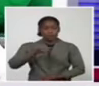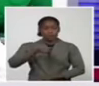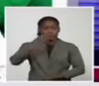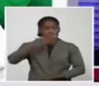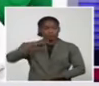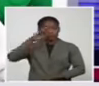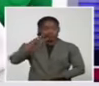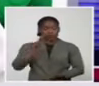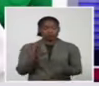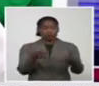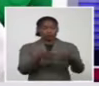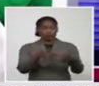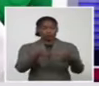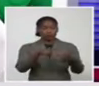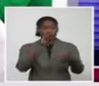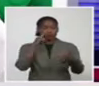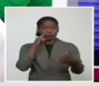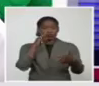cifra elevada,